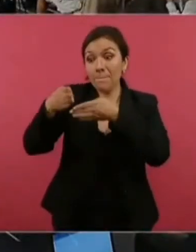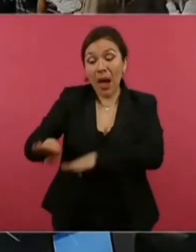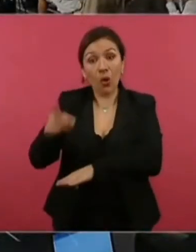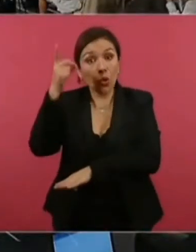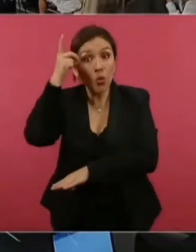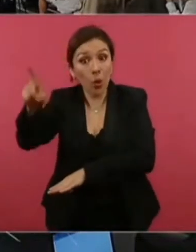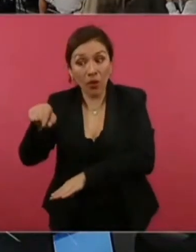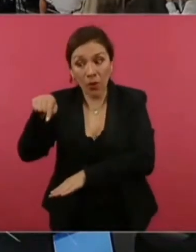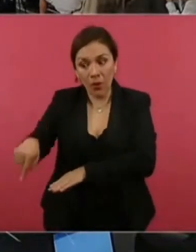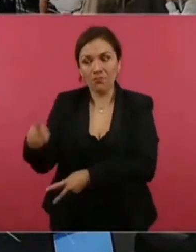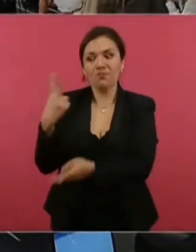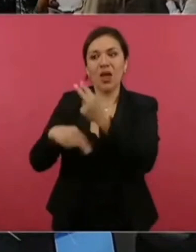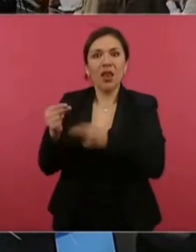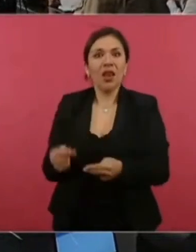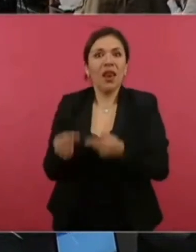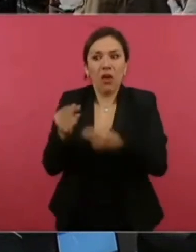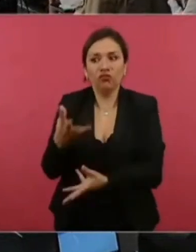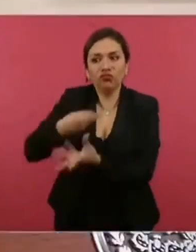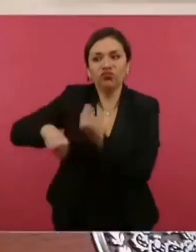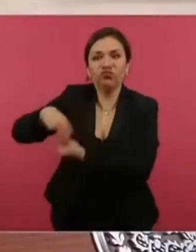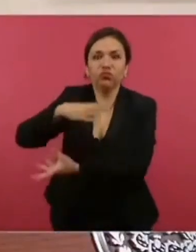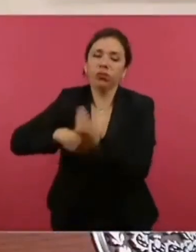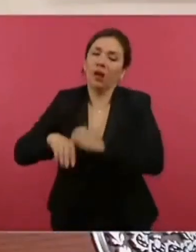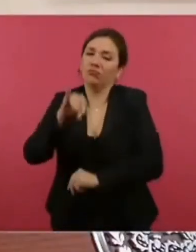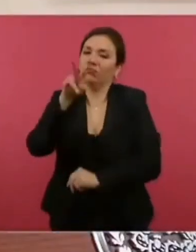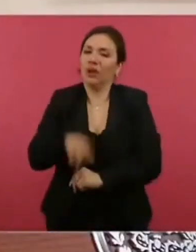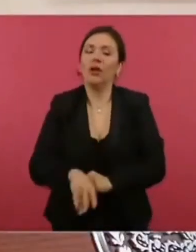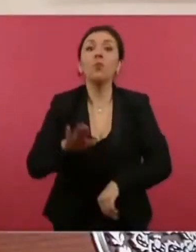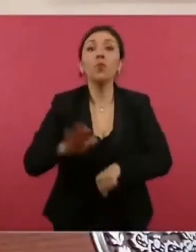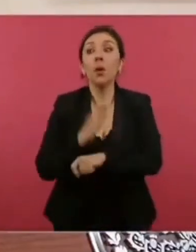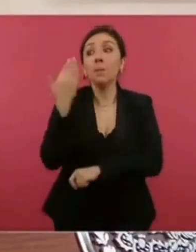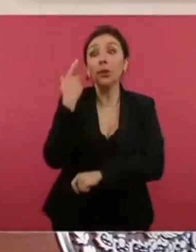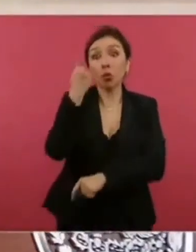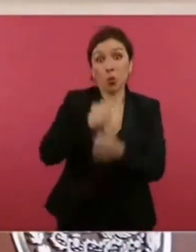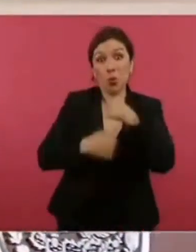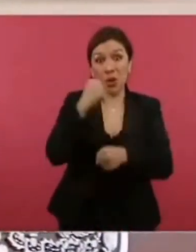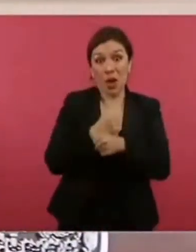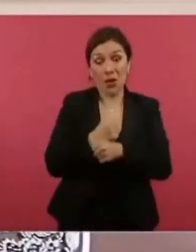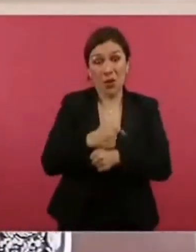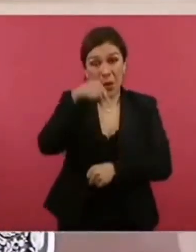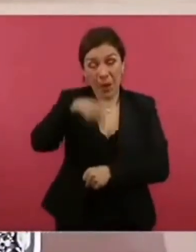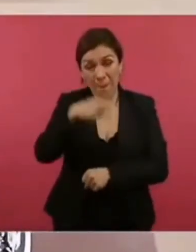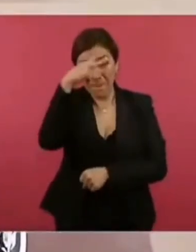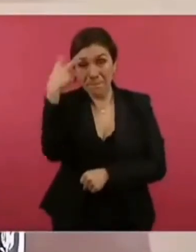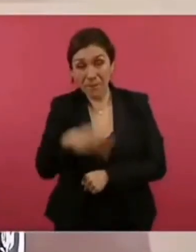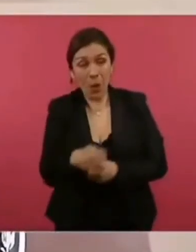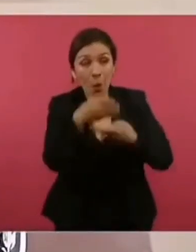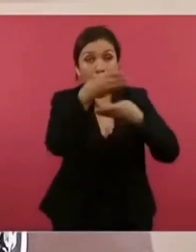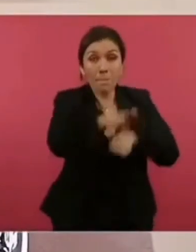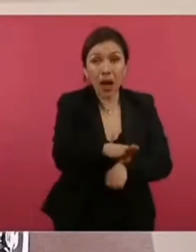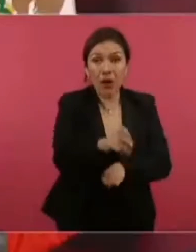banco, porque el año pasado los bancos obtuvieron utilidades en México